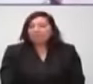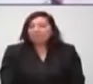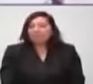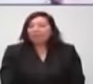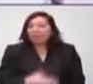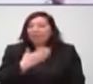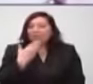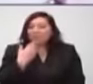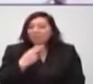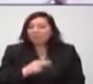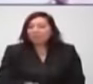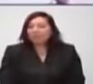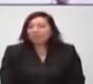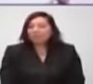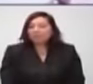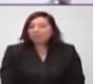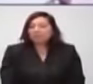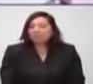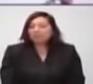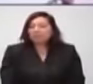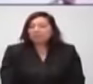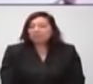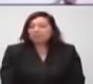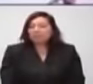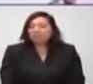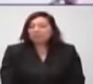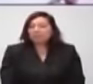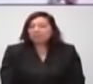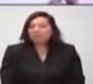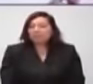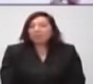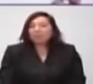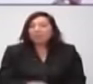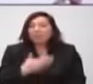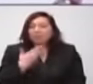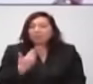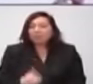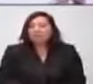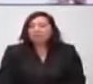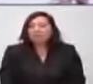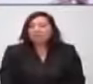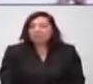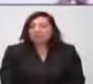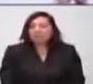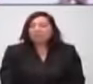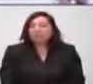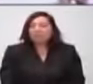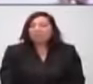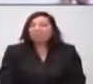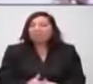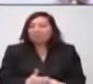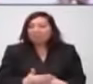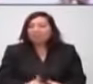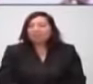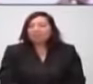sería bueno... Por favor, orden. En el 2013 yo ya no estaba, señor. Pero sería bueno, señor presidente, que si ha sido parte el